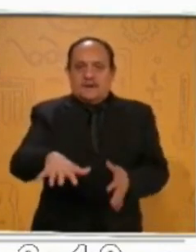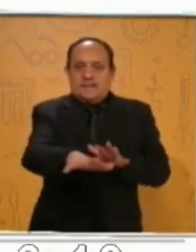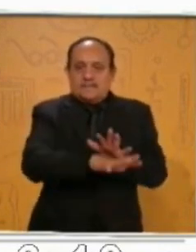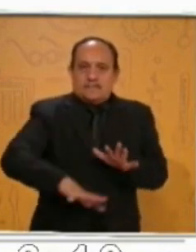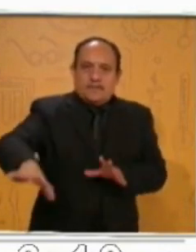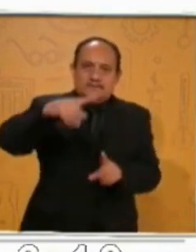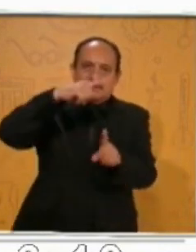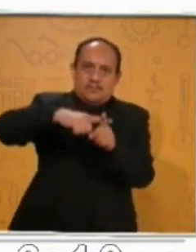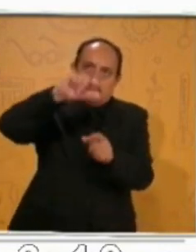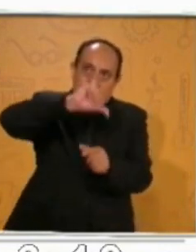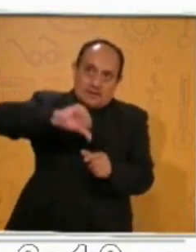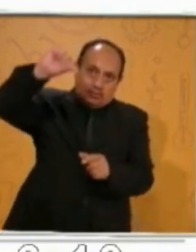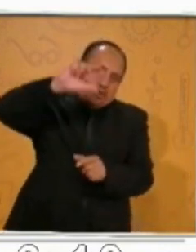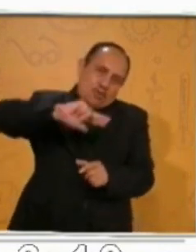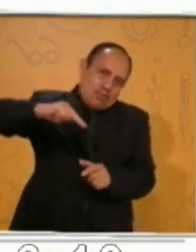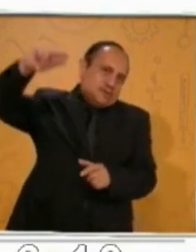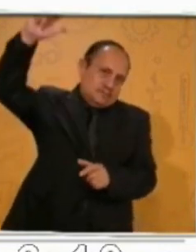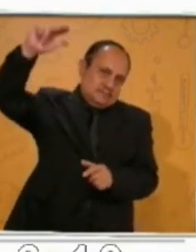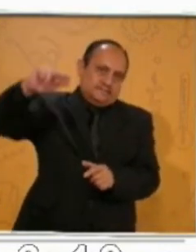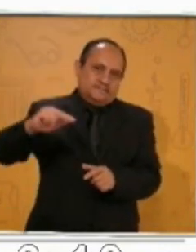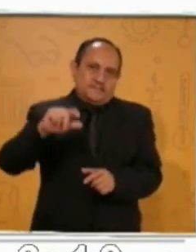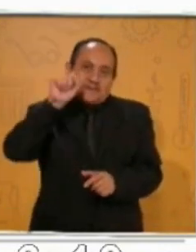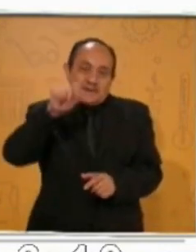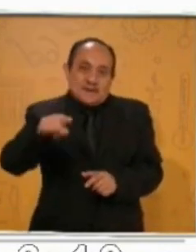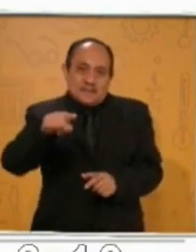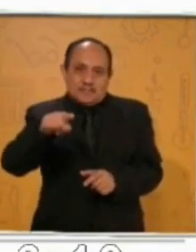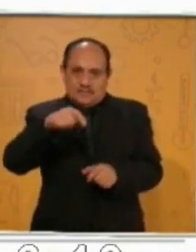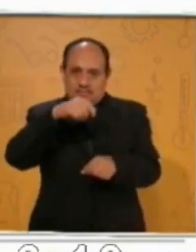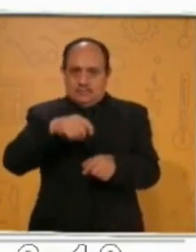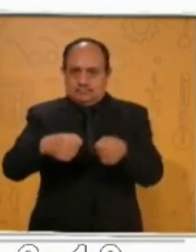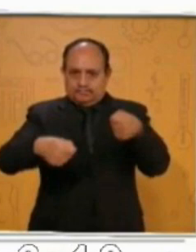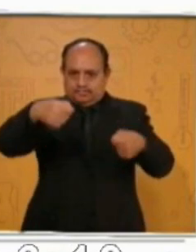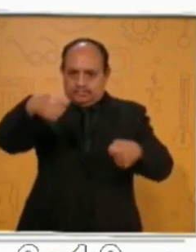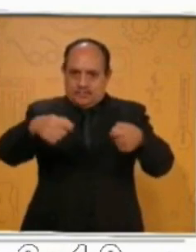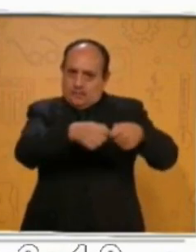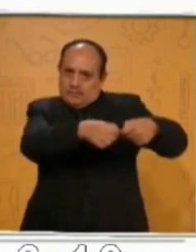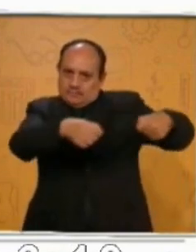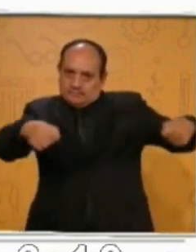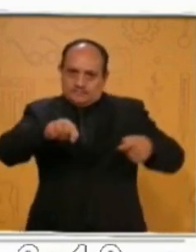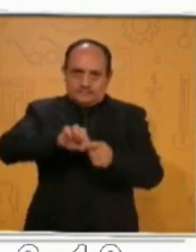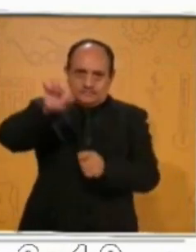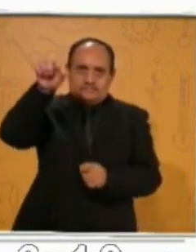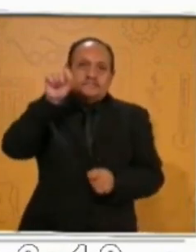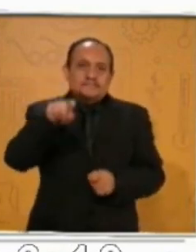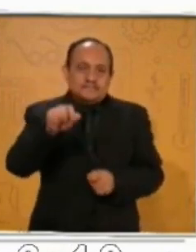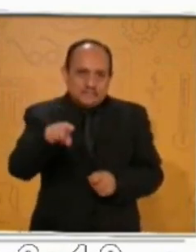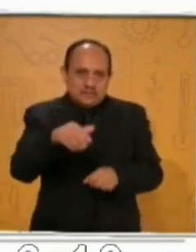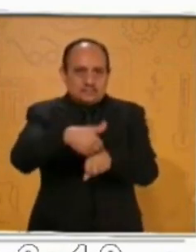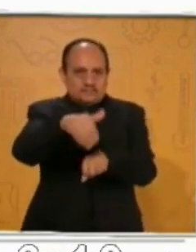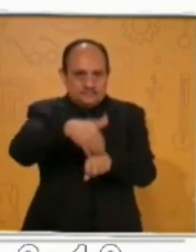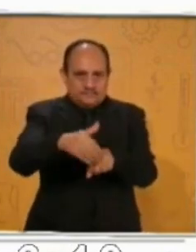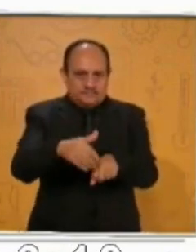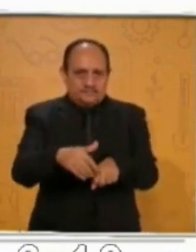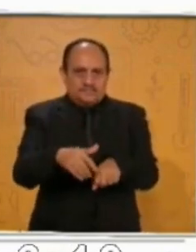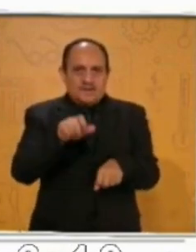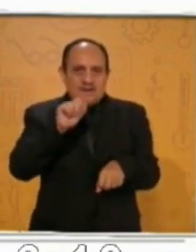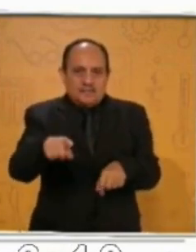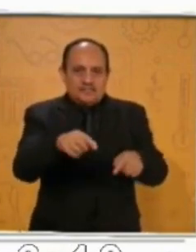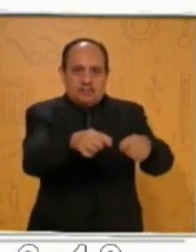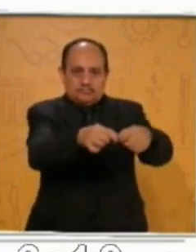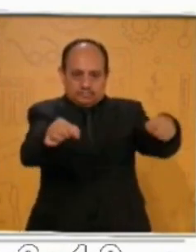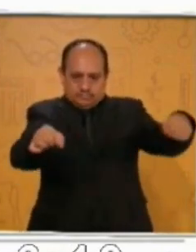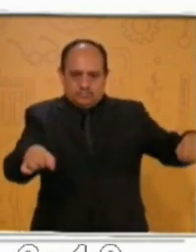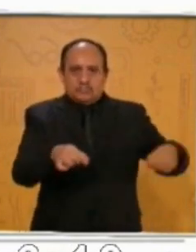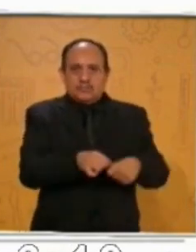altura. Cuando toma la misma medida, es decir, cuando se considera la misma medida, el